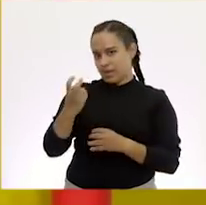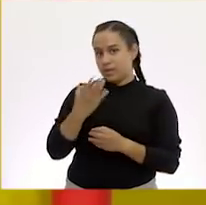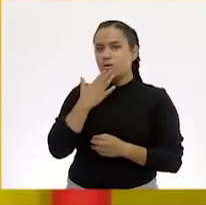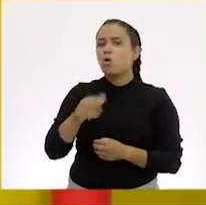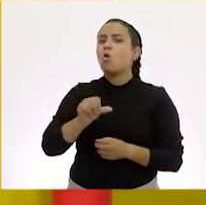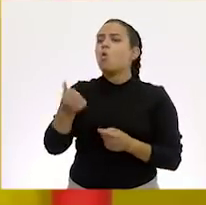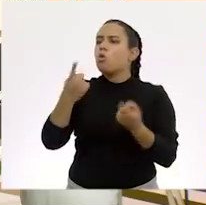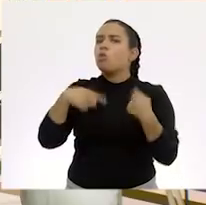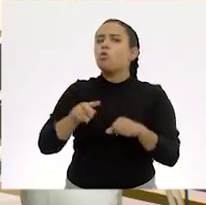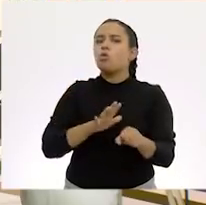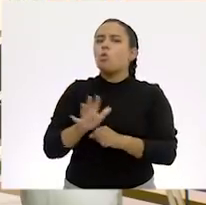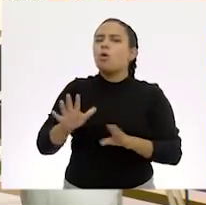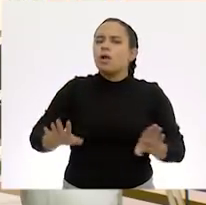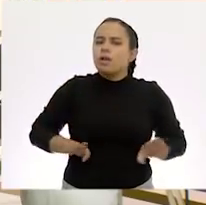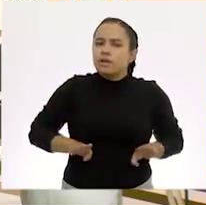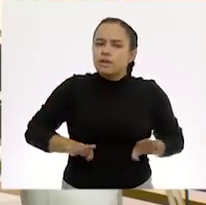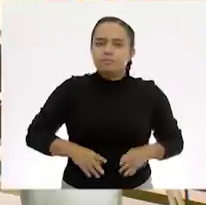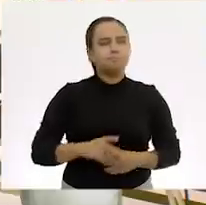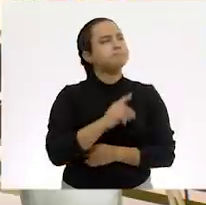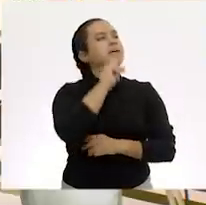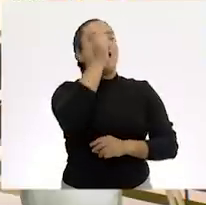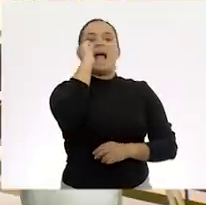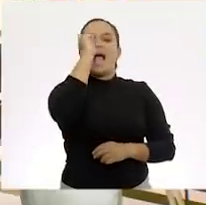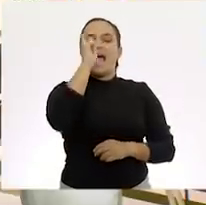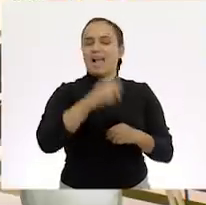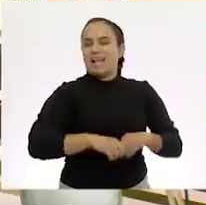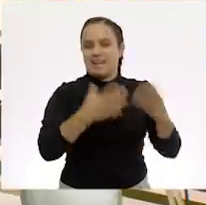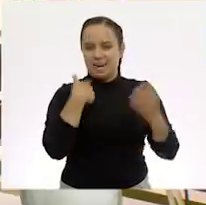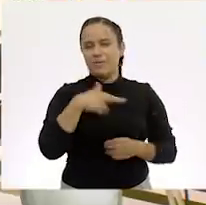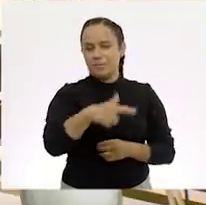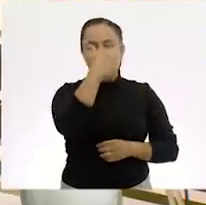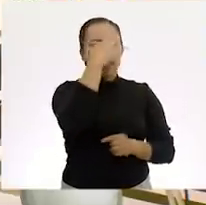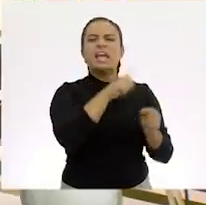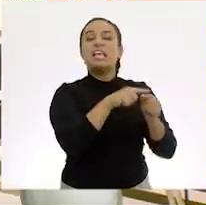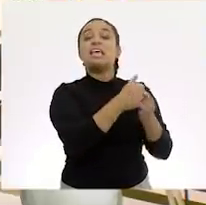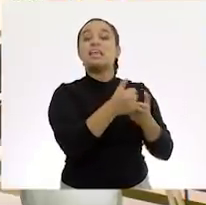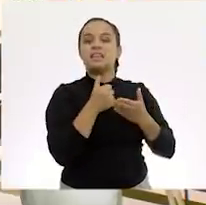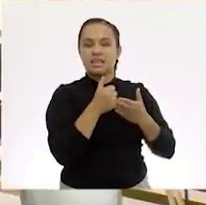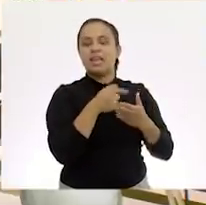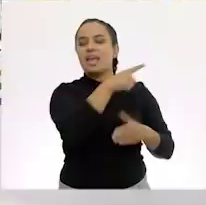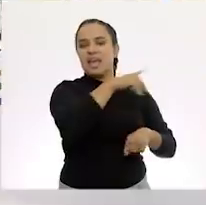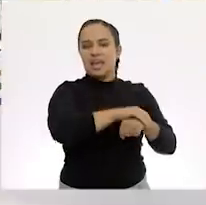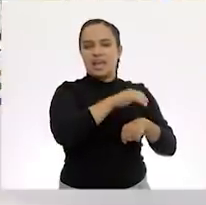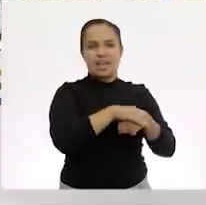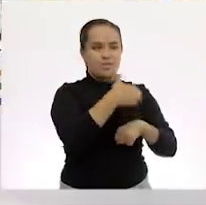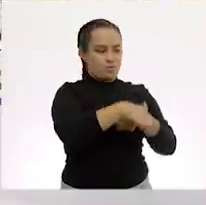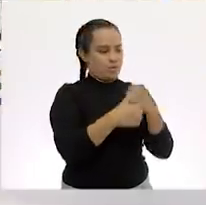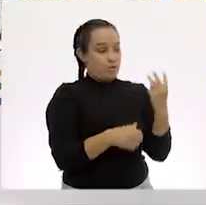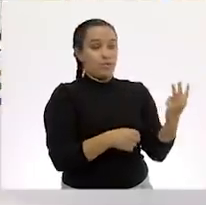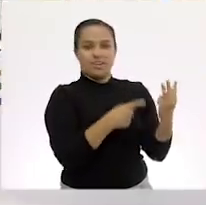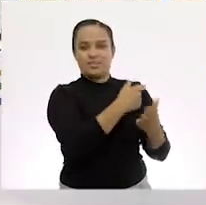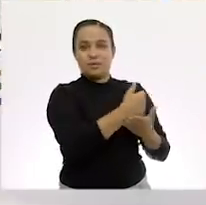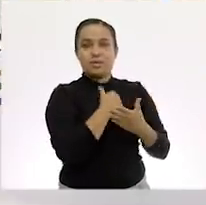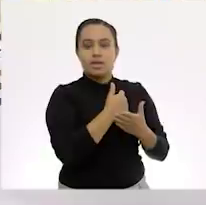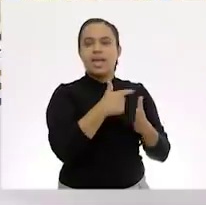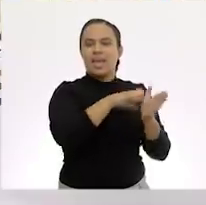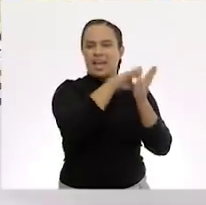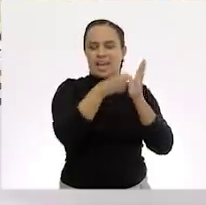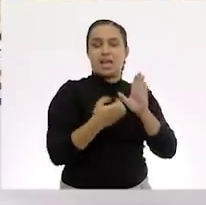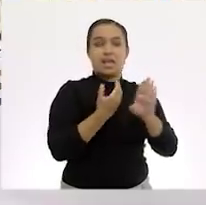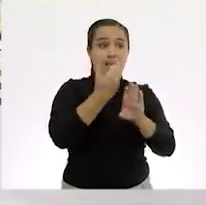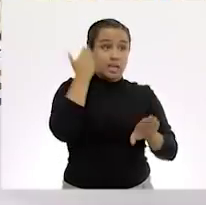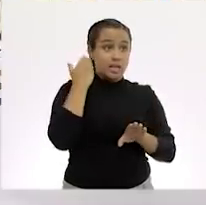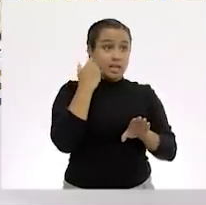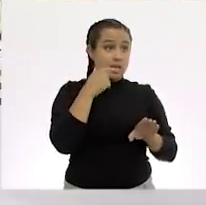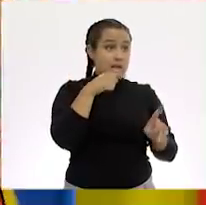Siguiente característica. Claro, ya me acordé. ¿Sabes quién me ayudó? Mi amigo, el número 3, porque recuerdo que puse el ejemplo de que